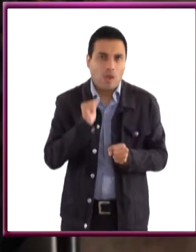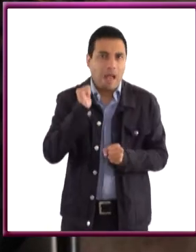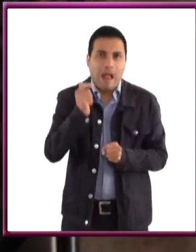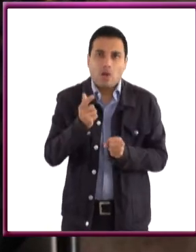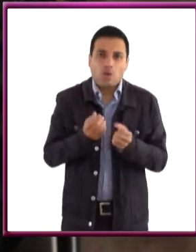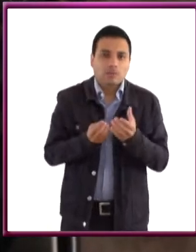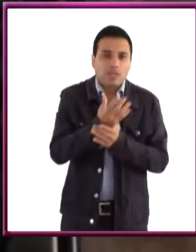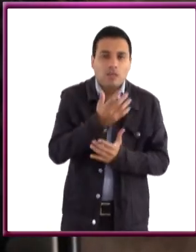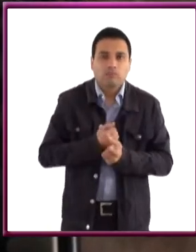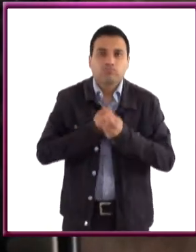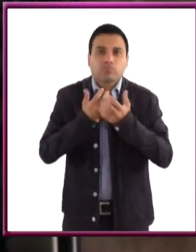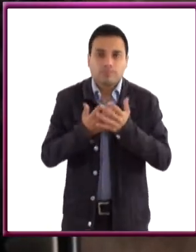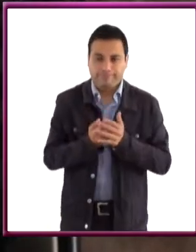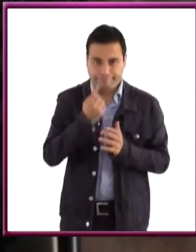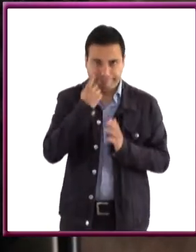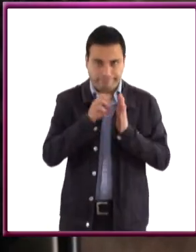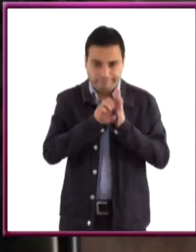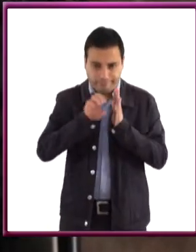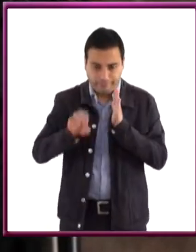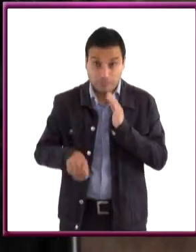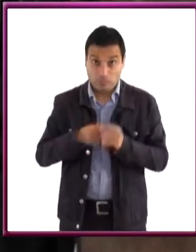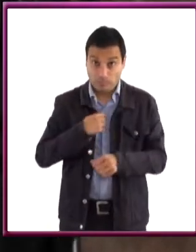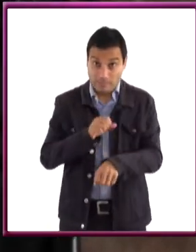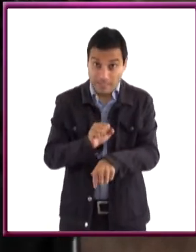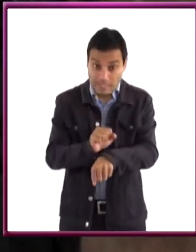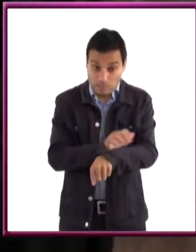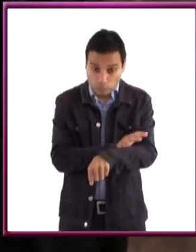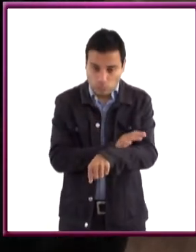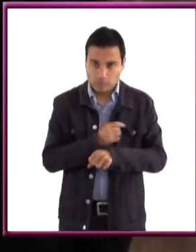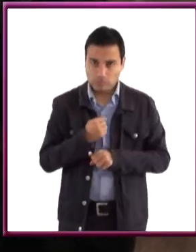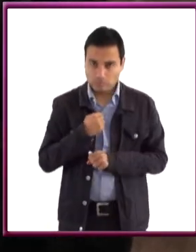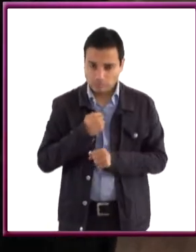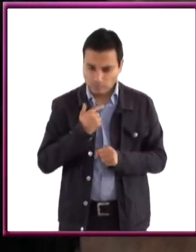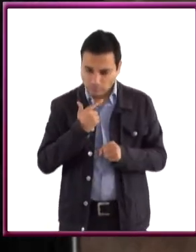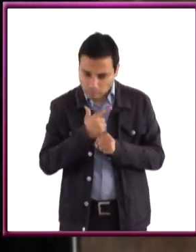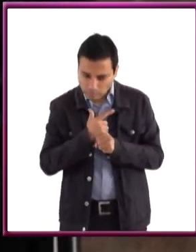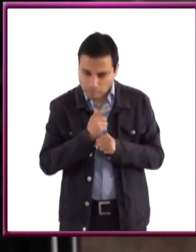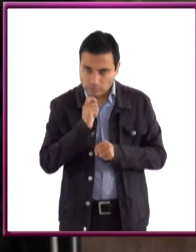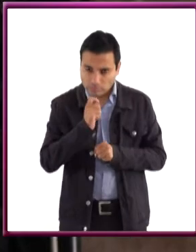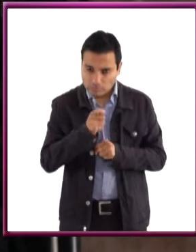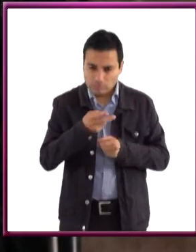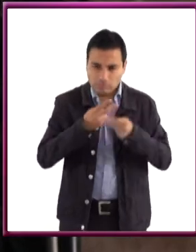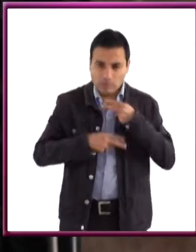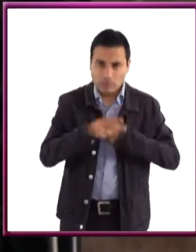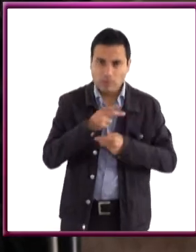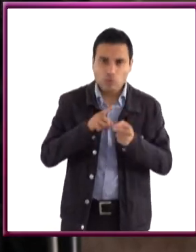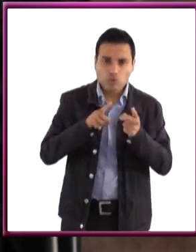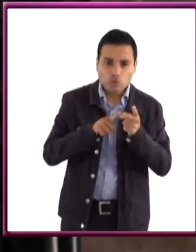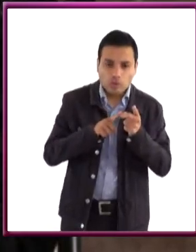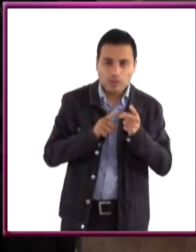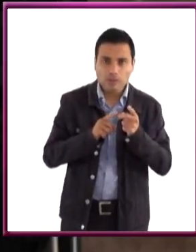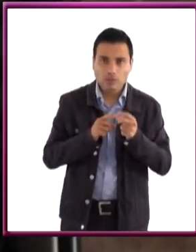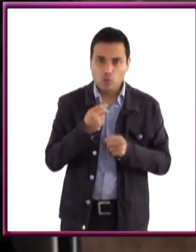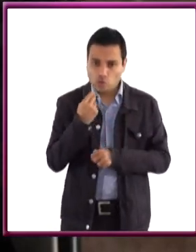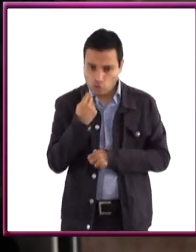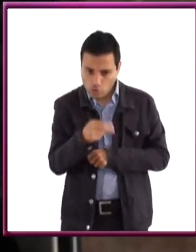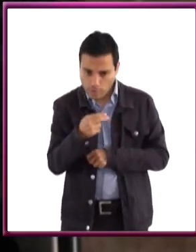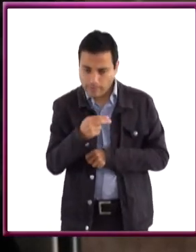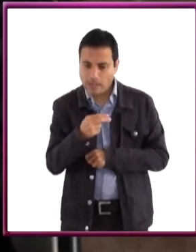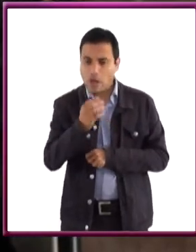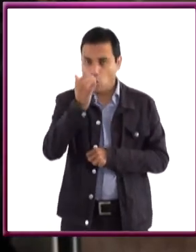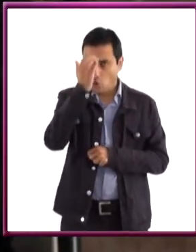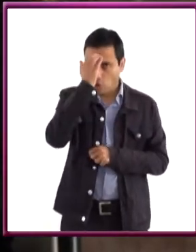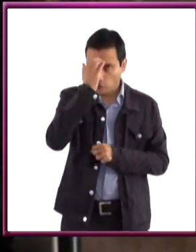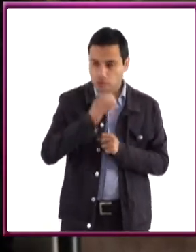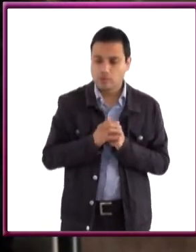fisiológica. Si yo ubico esa emoción, la percibo, identifico de dónde viene, le pongo una